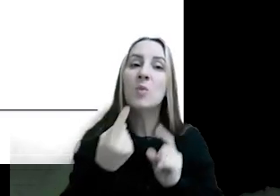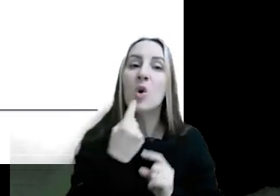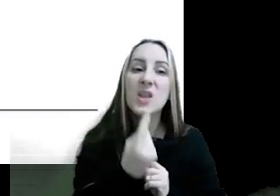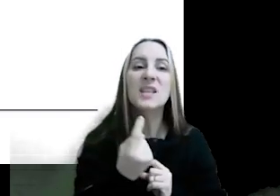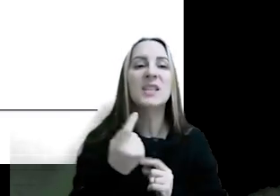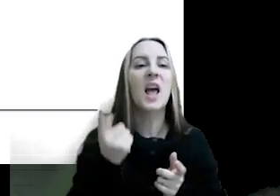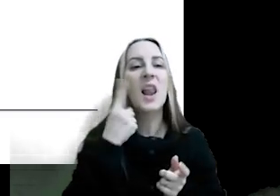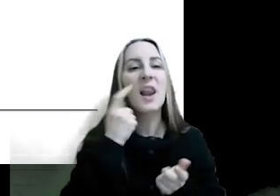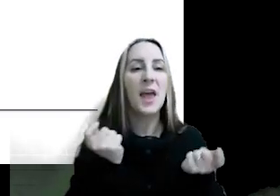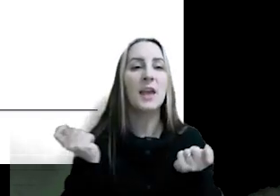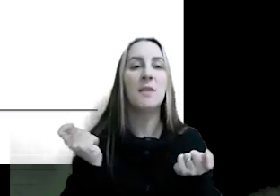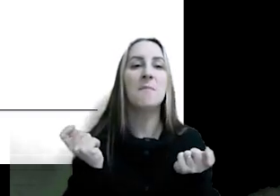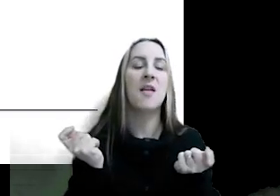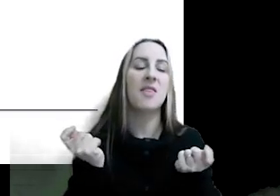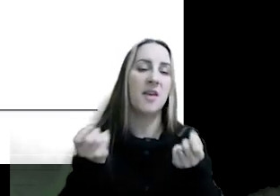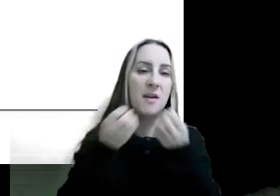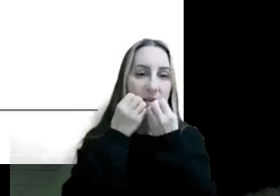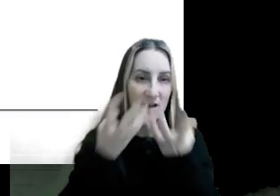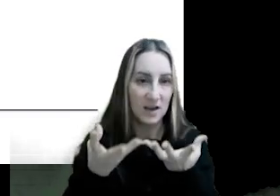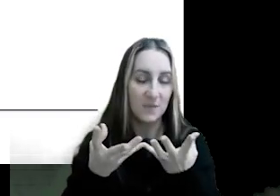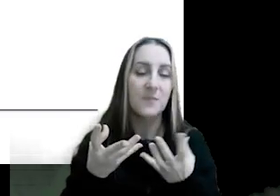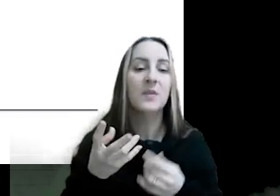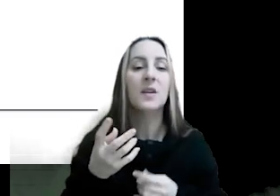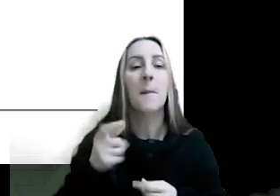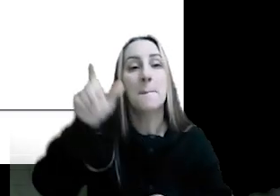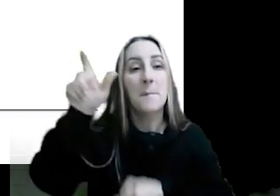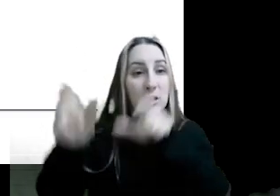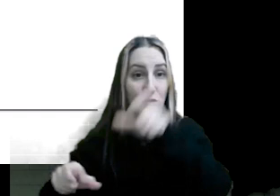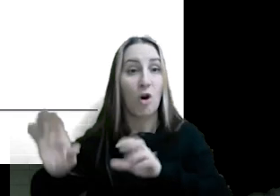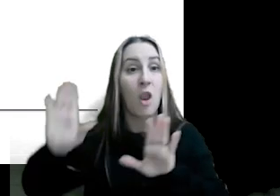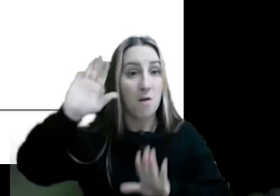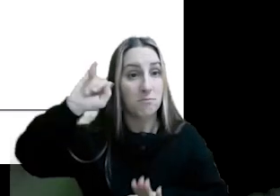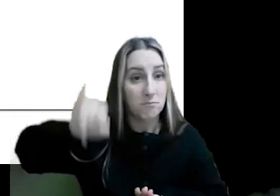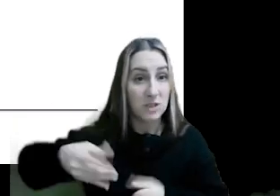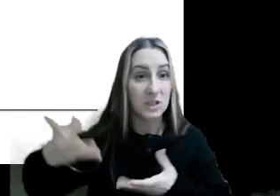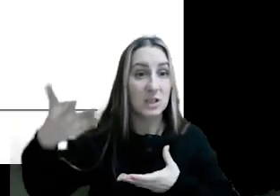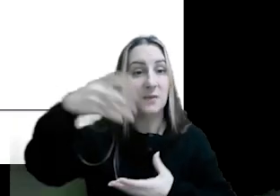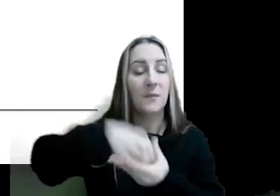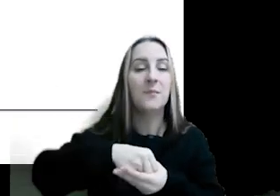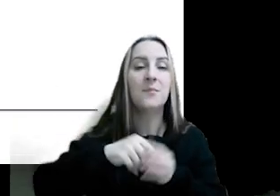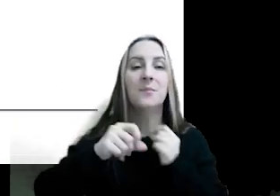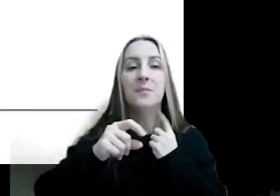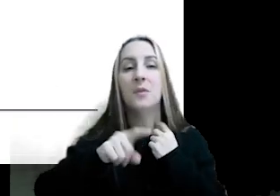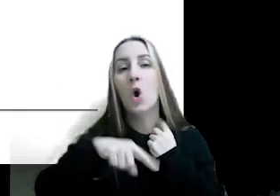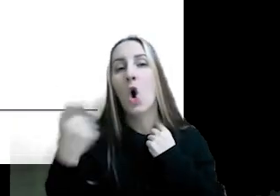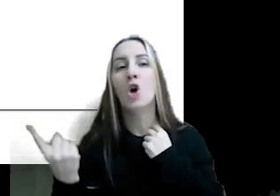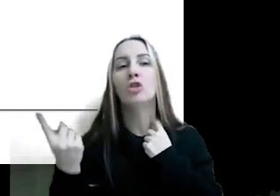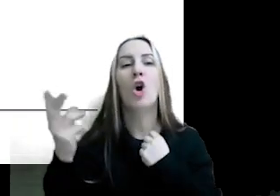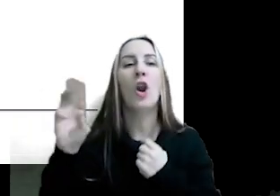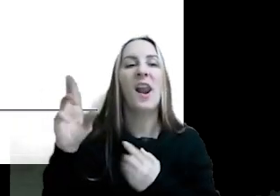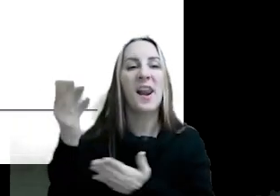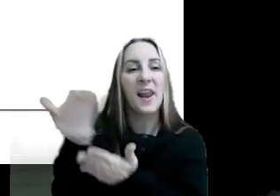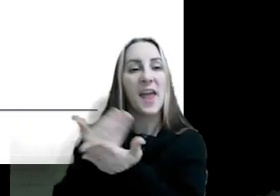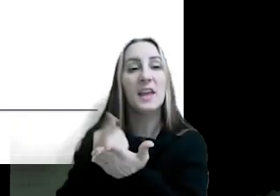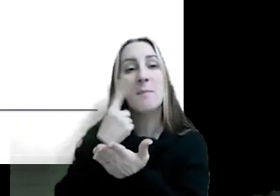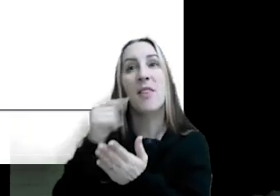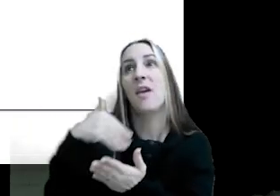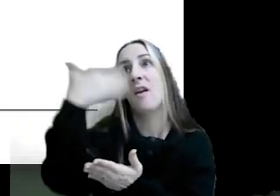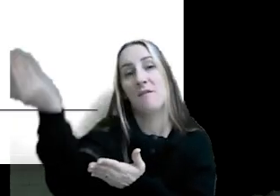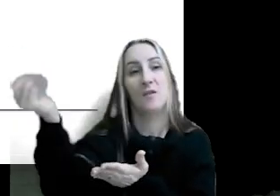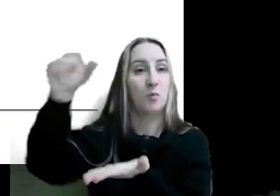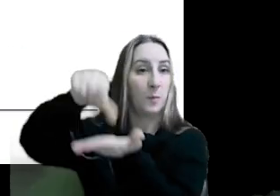regularización. Todo sujeto que adhiera no podrá inscribirse en otros regímenes de exteriorización de